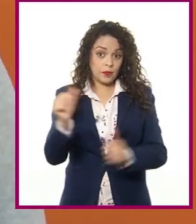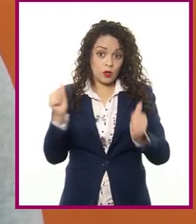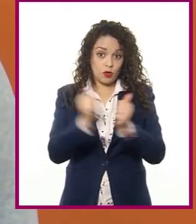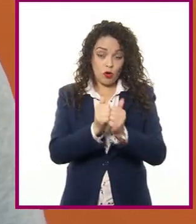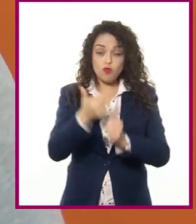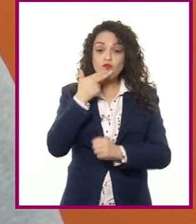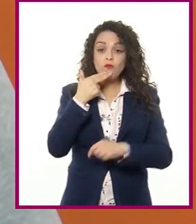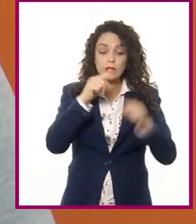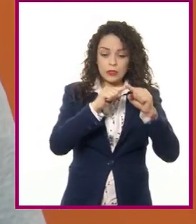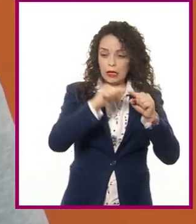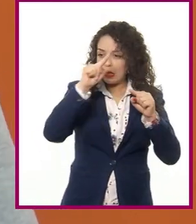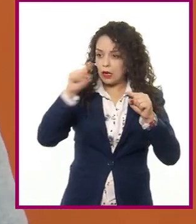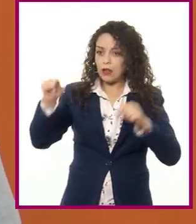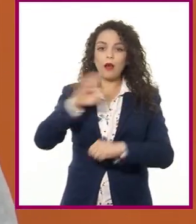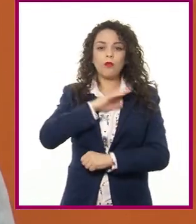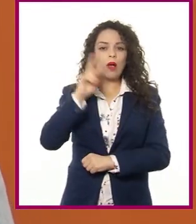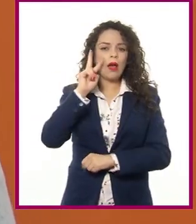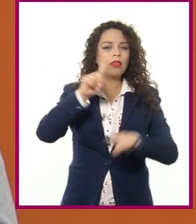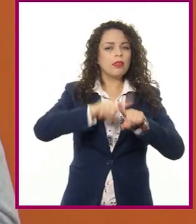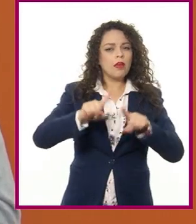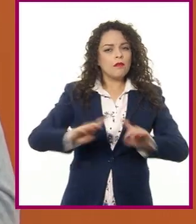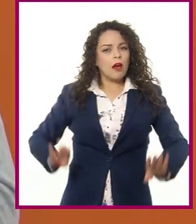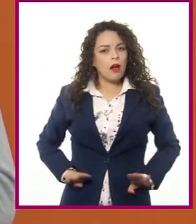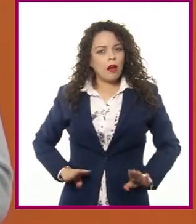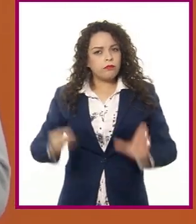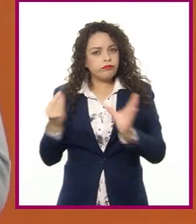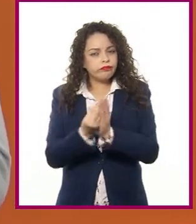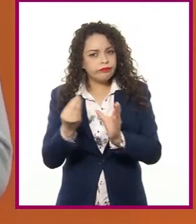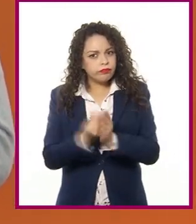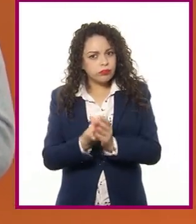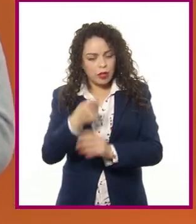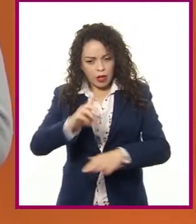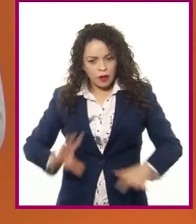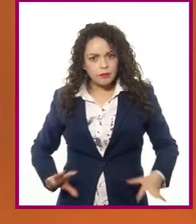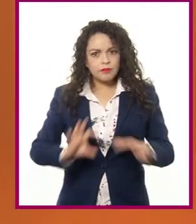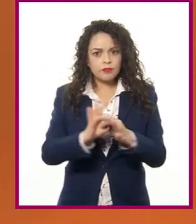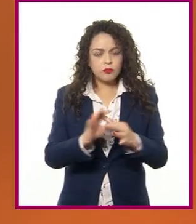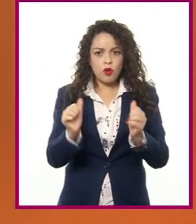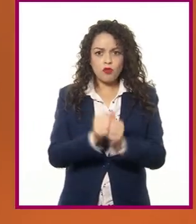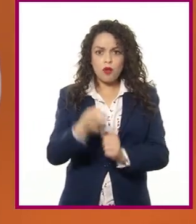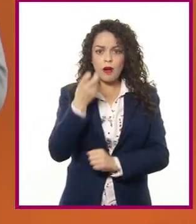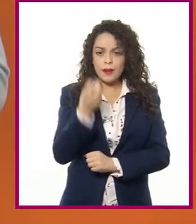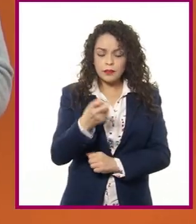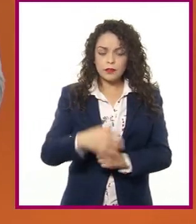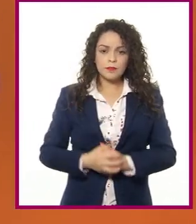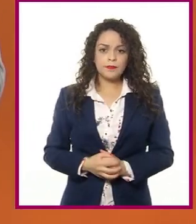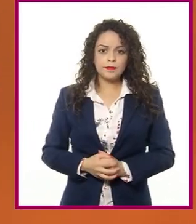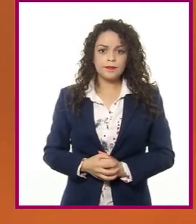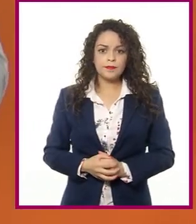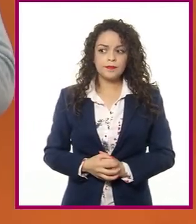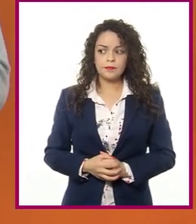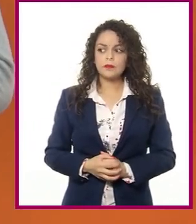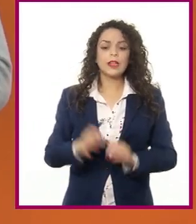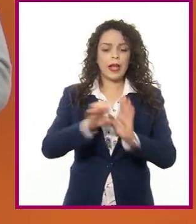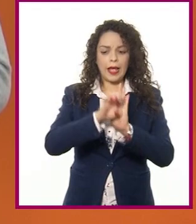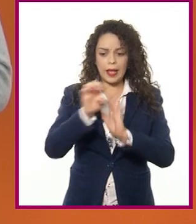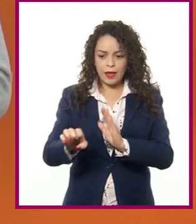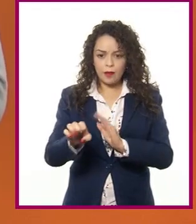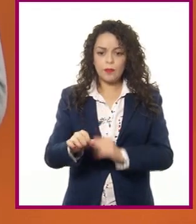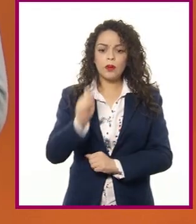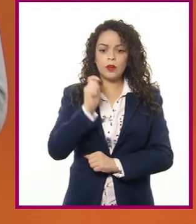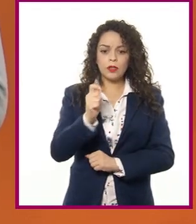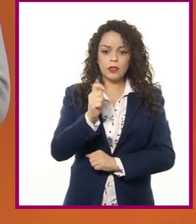gráfica se estudian distintas características de la función que corresponde a esta situación, como los intervalos en los